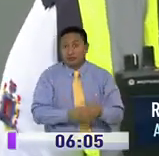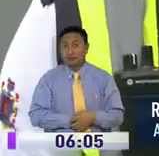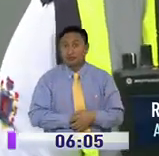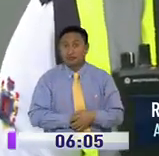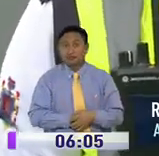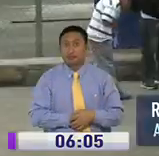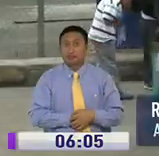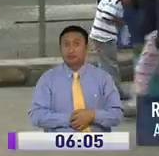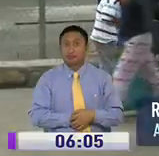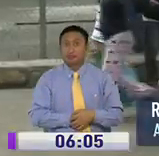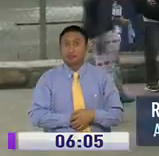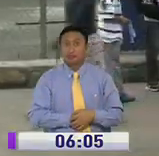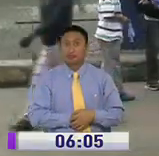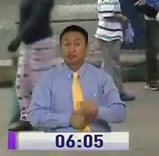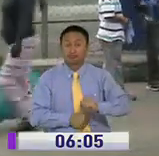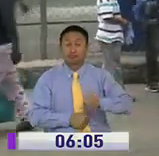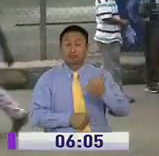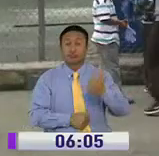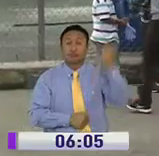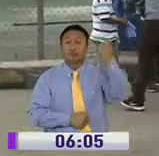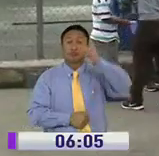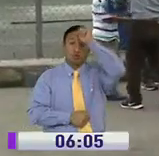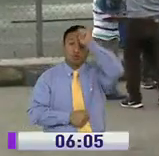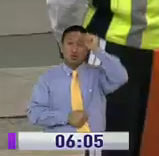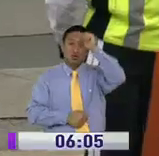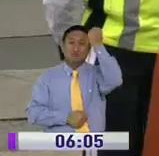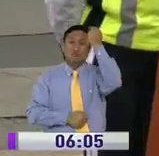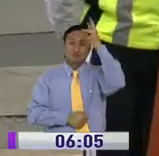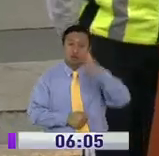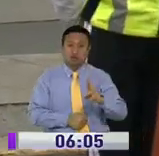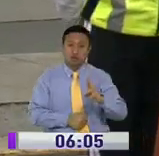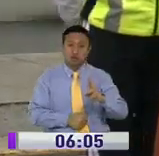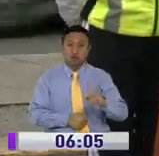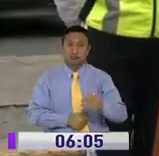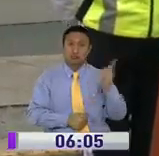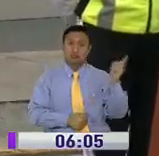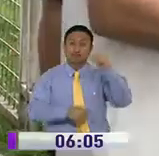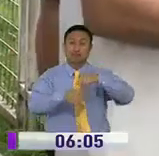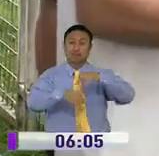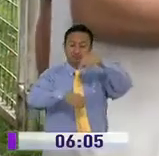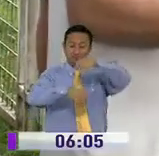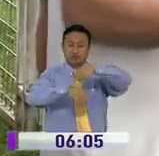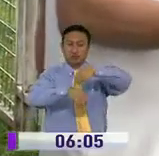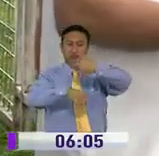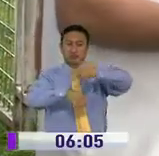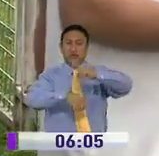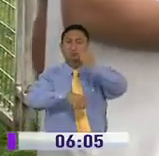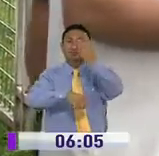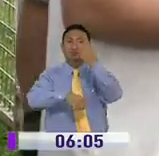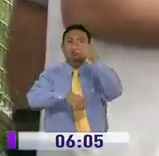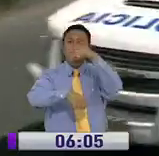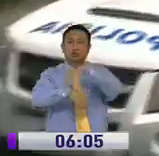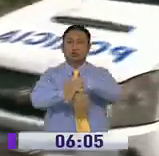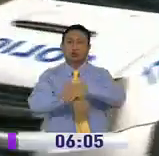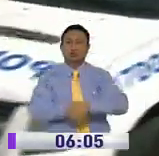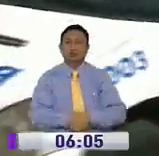los camiones. Y así transcurrió este domingo en el sur de la capital hasta que el reloj marcó las 14